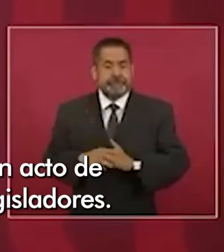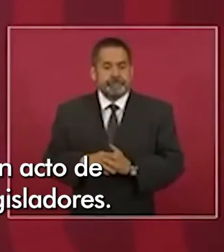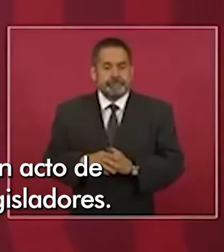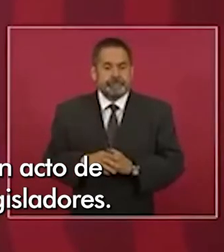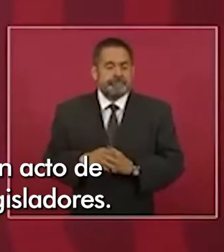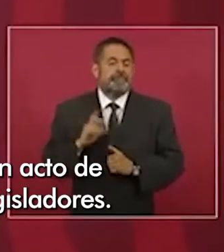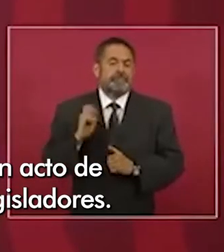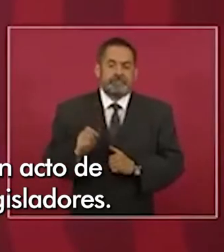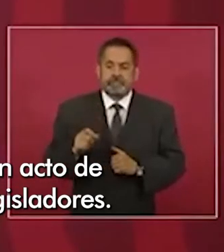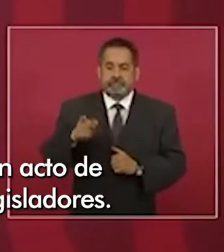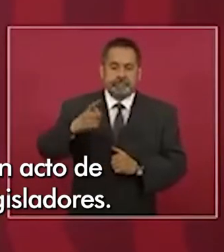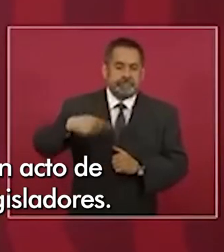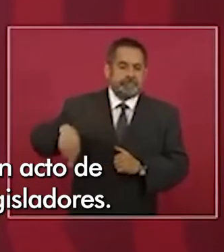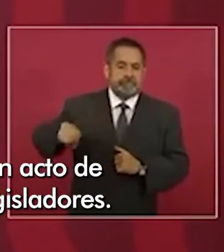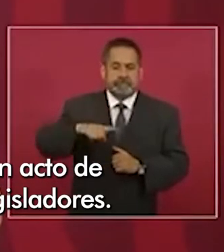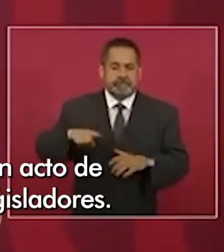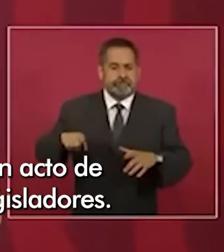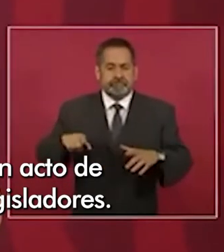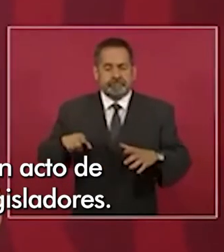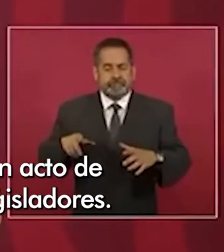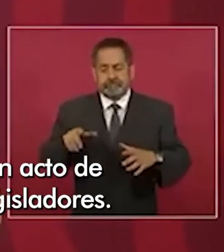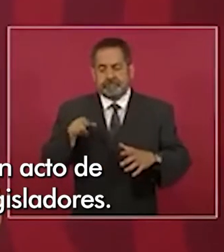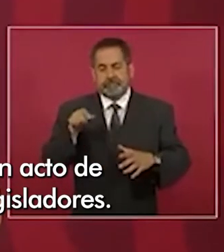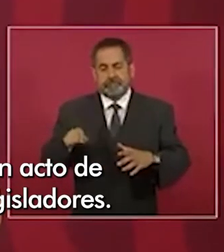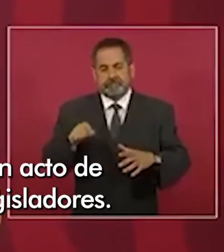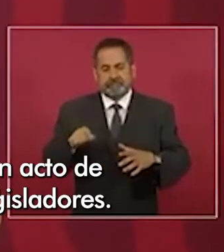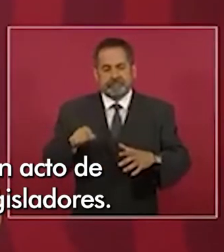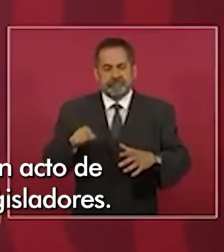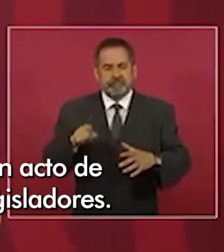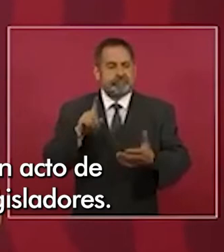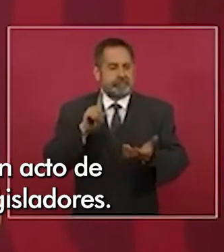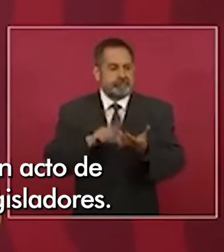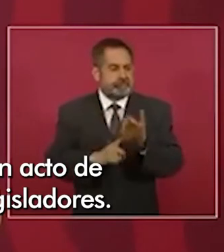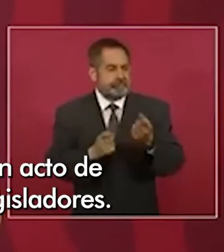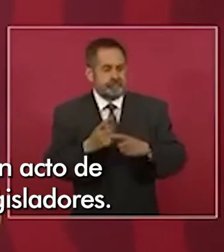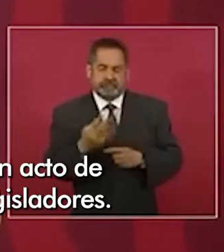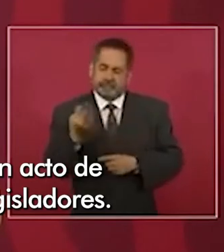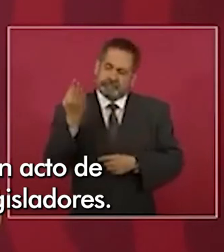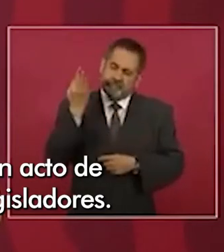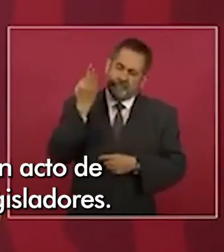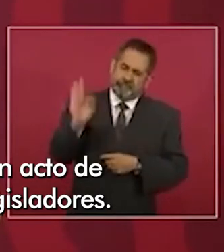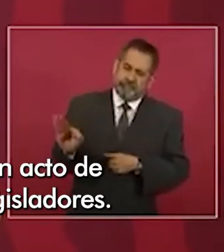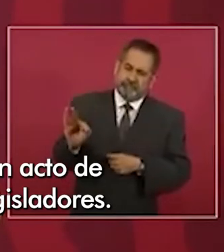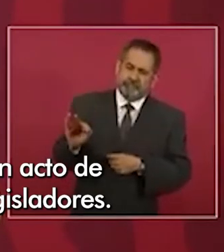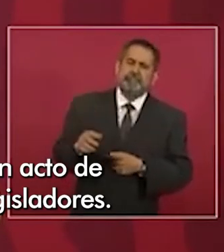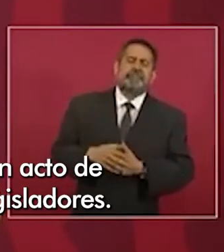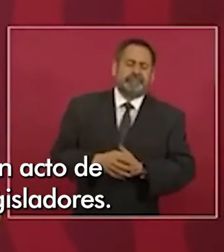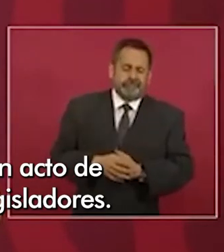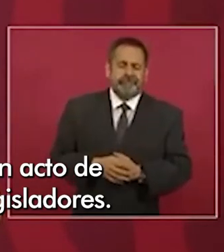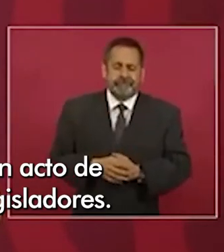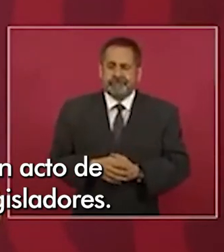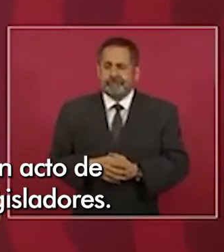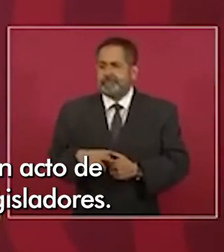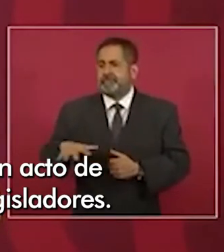cometió un acto de traición a México